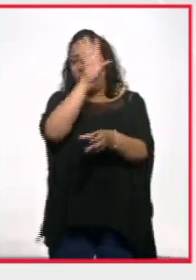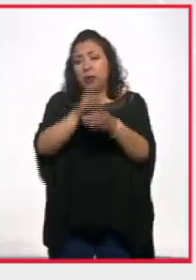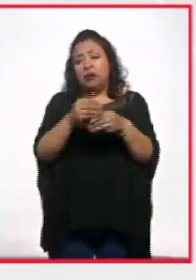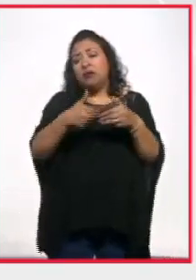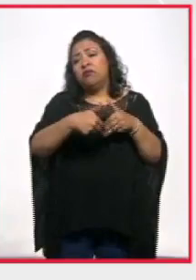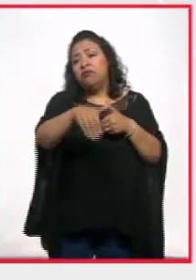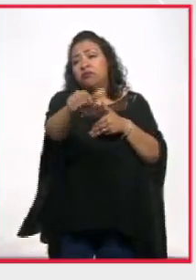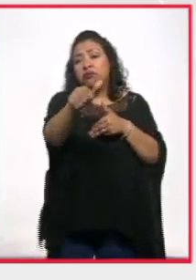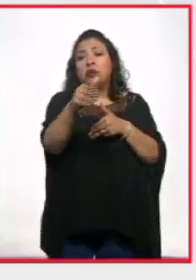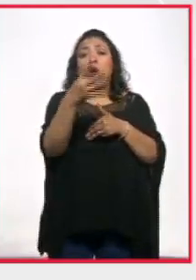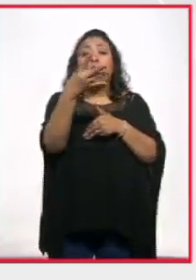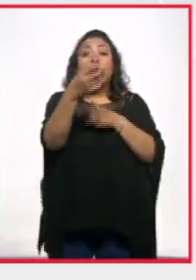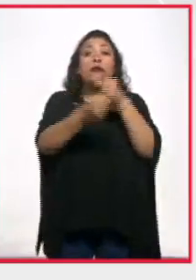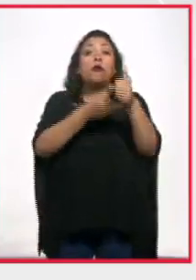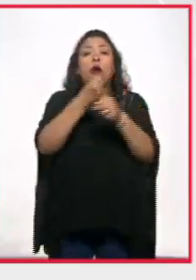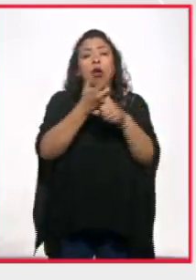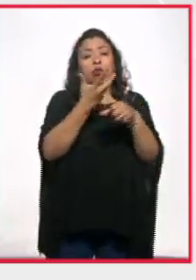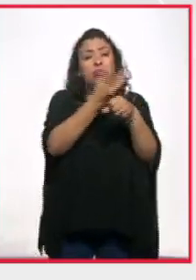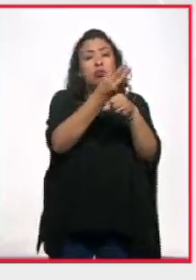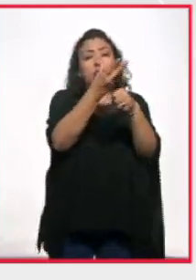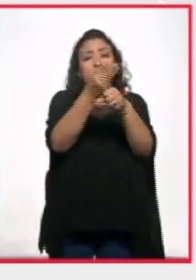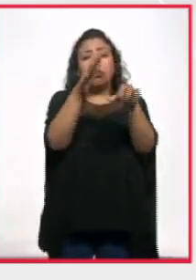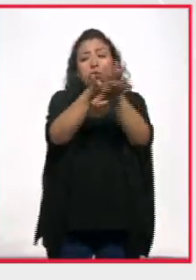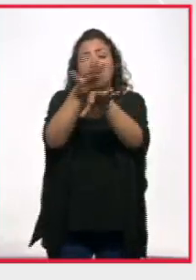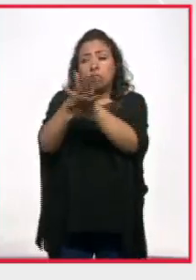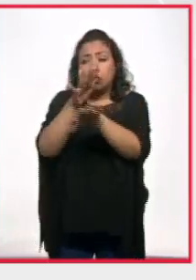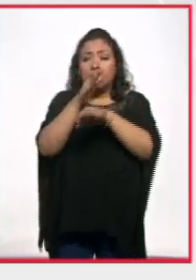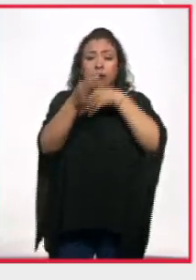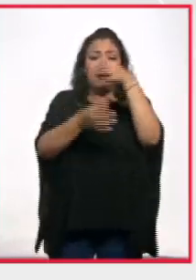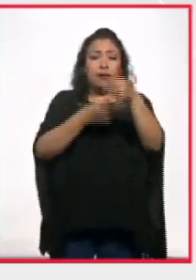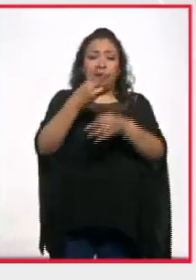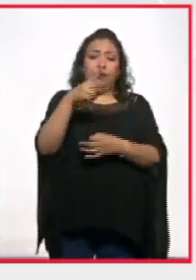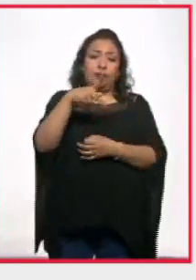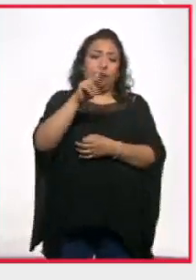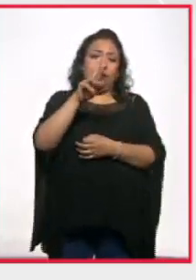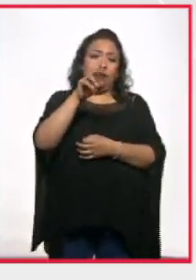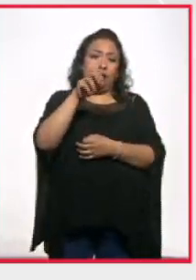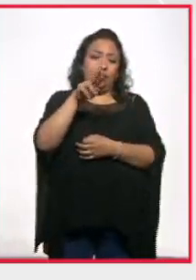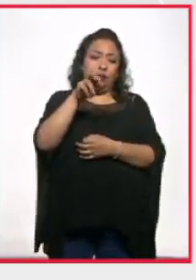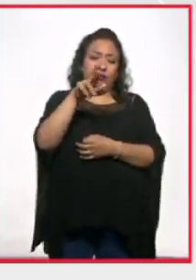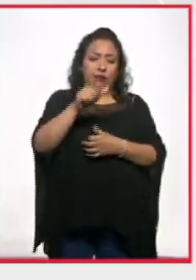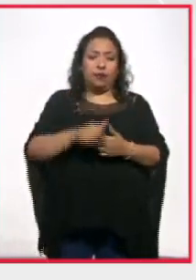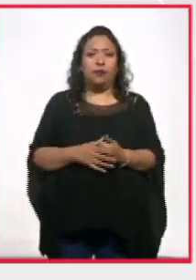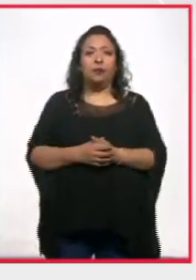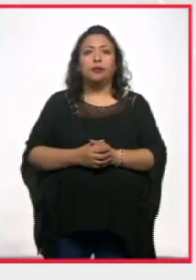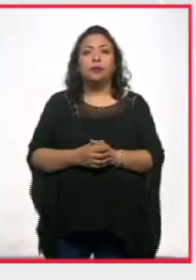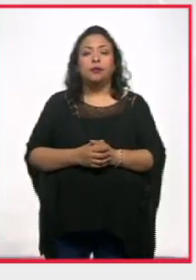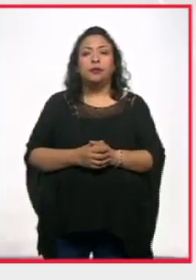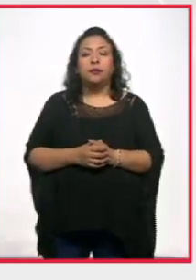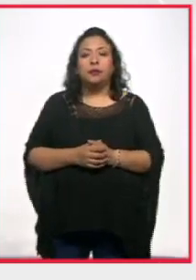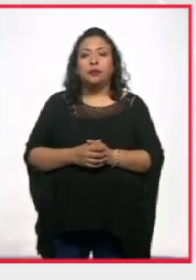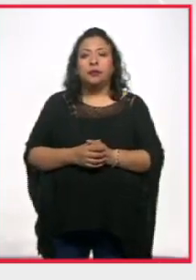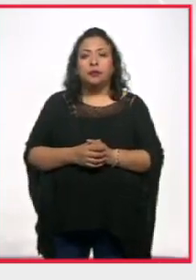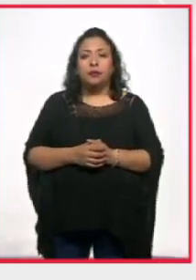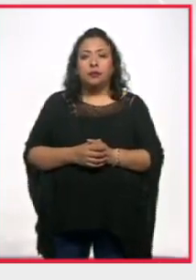dure aproximadamente 4 años. Noticias 22, Karen Rivera.